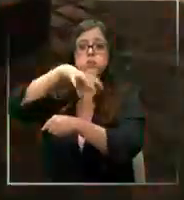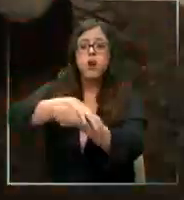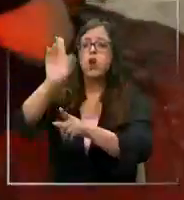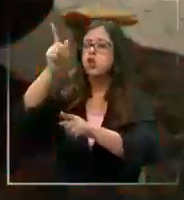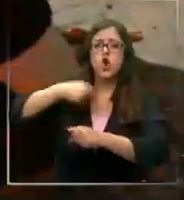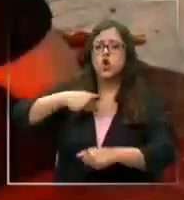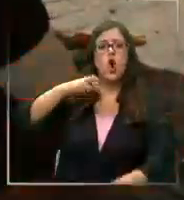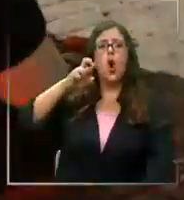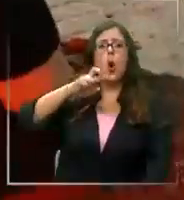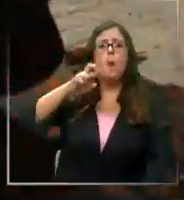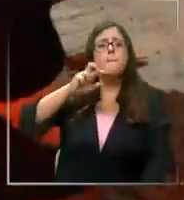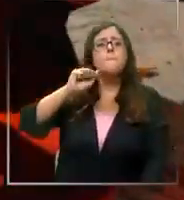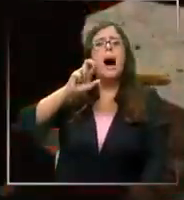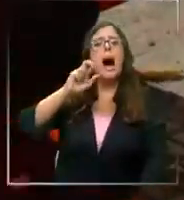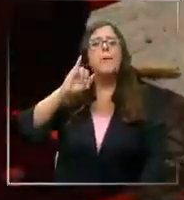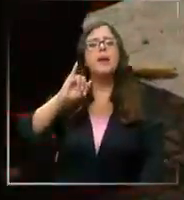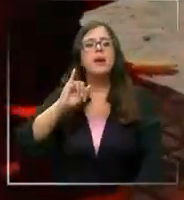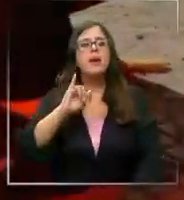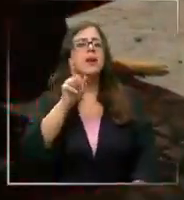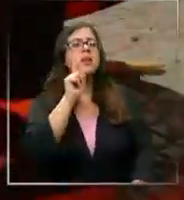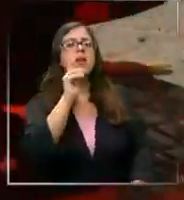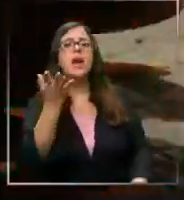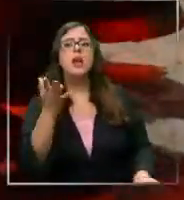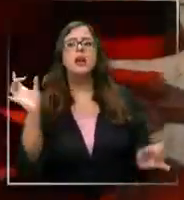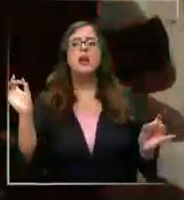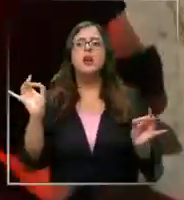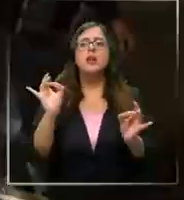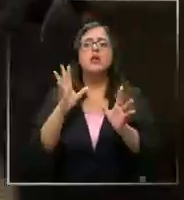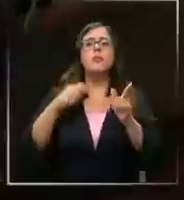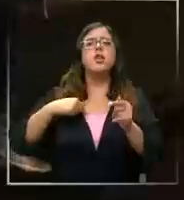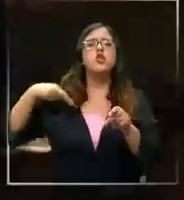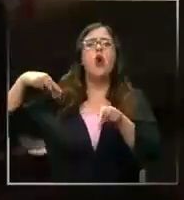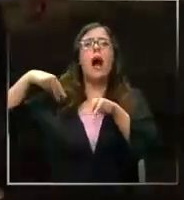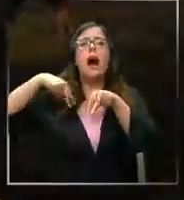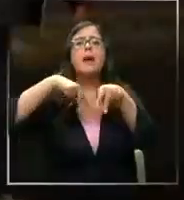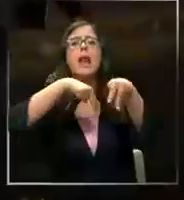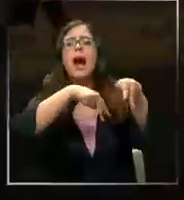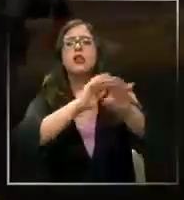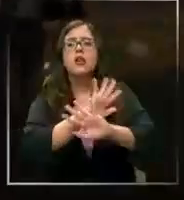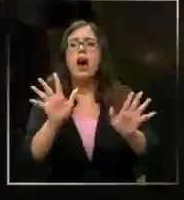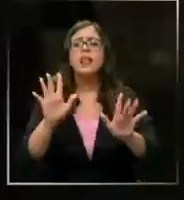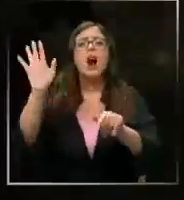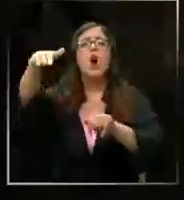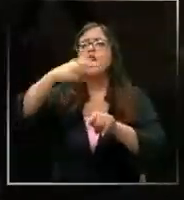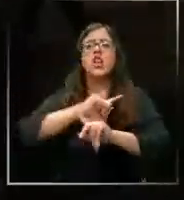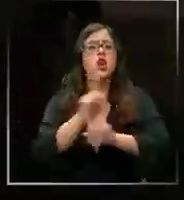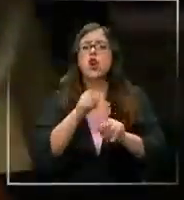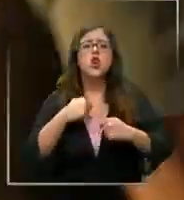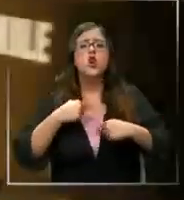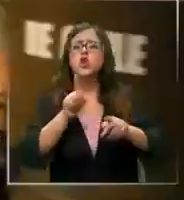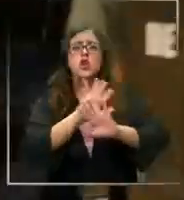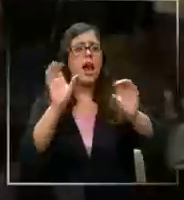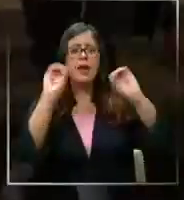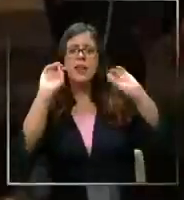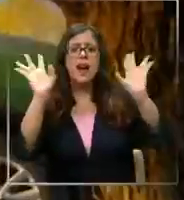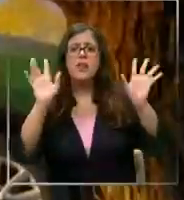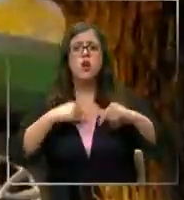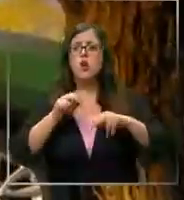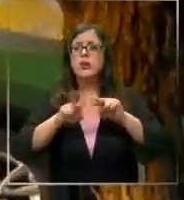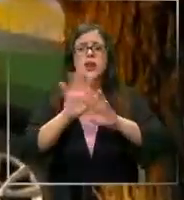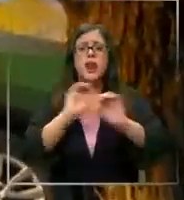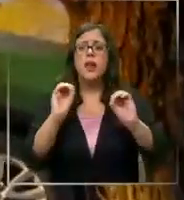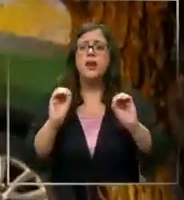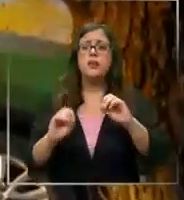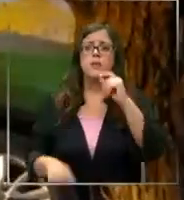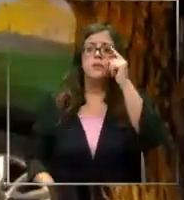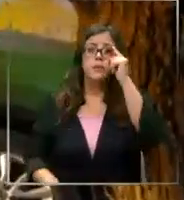no fui, papi. ¿Quién fue? Iban caminando rápido. ¿Ah? Papi, no tengo nada que ver, pero no